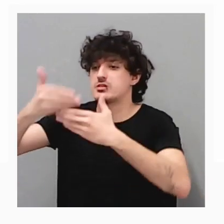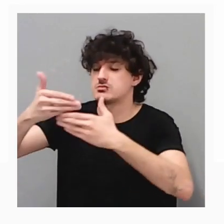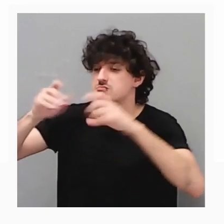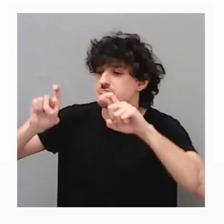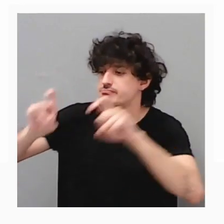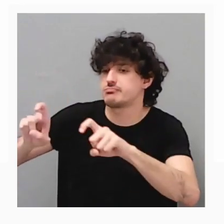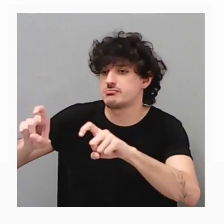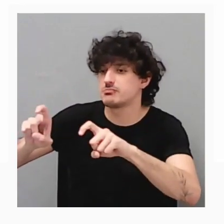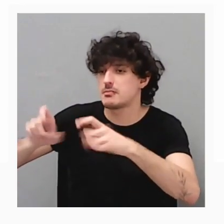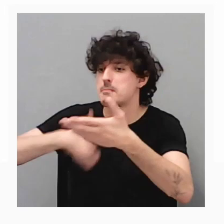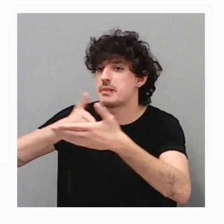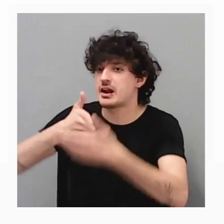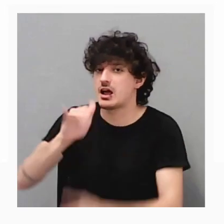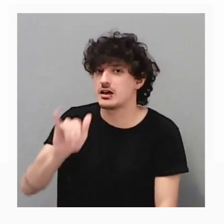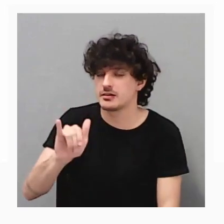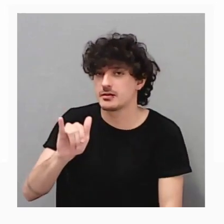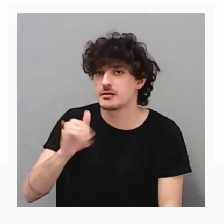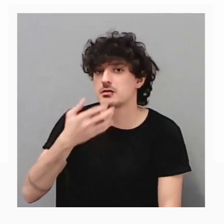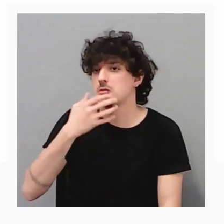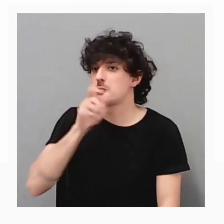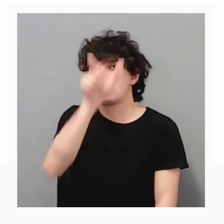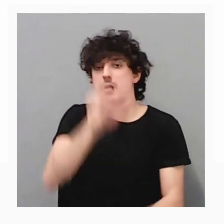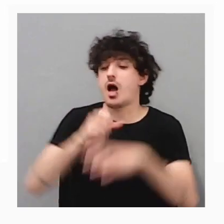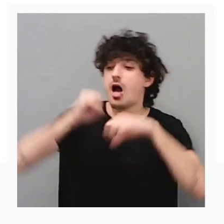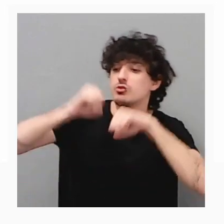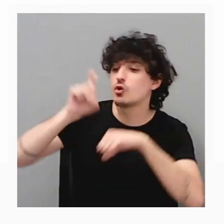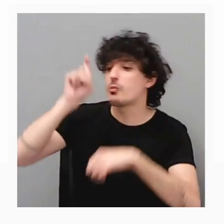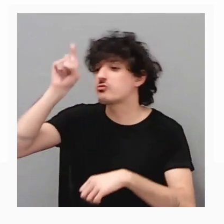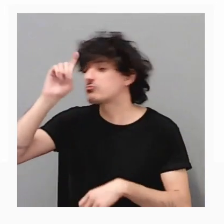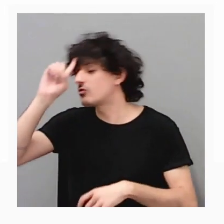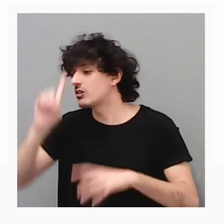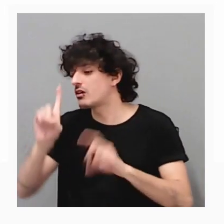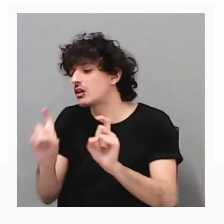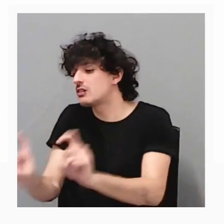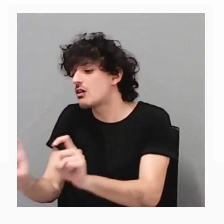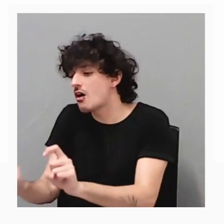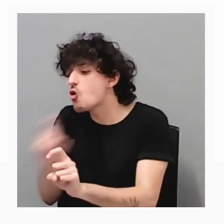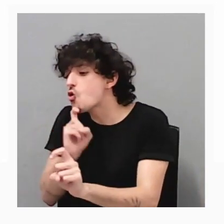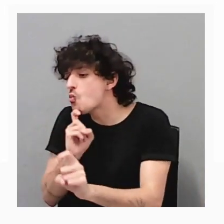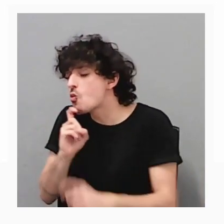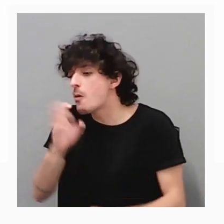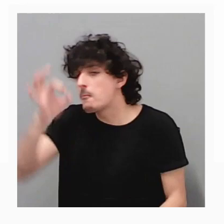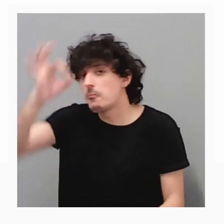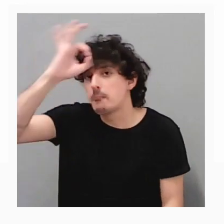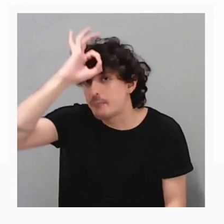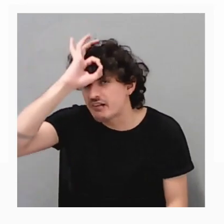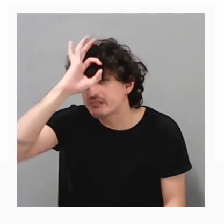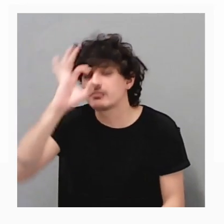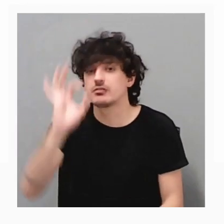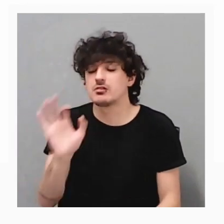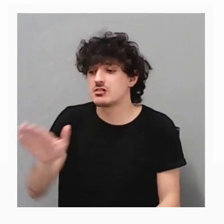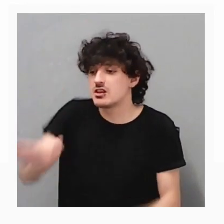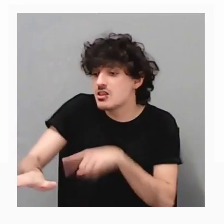enseño-aprendizaje. Si un profesor o un adulto no sabe cómo va a enseñar, y no sabe cómo el niño